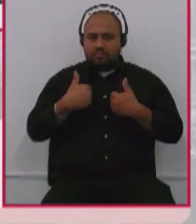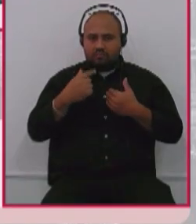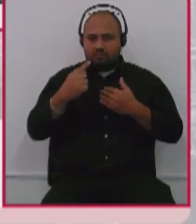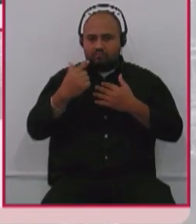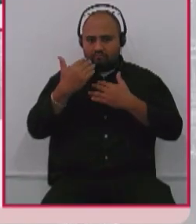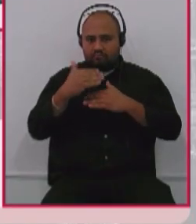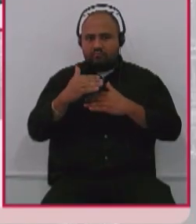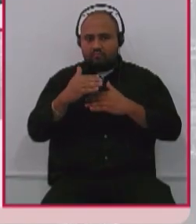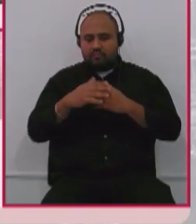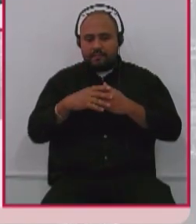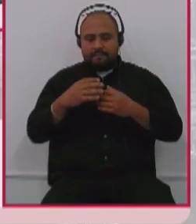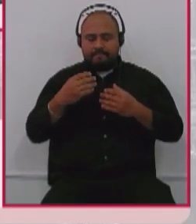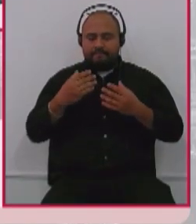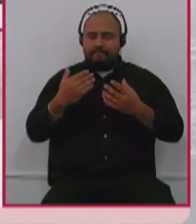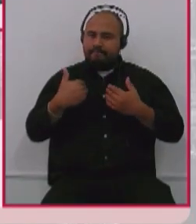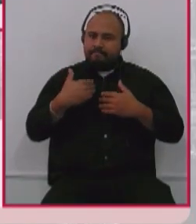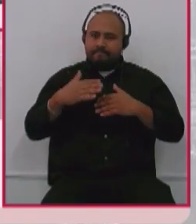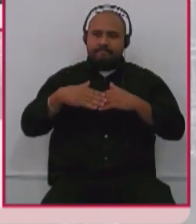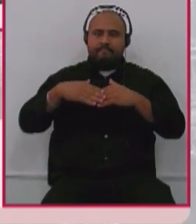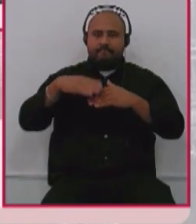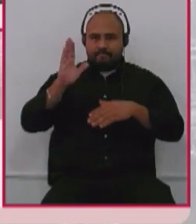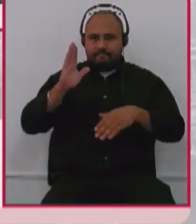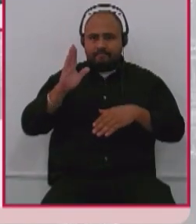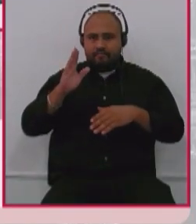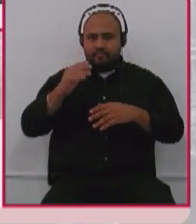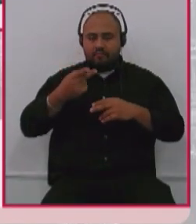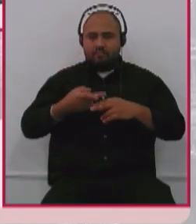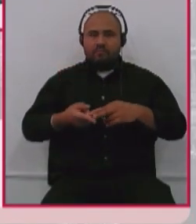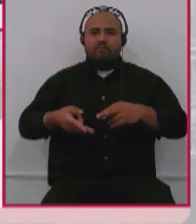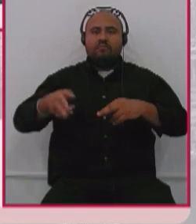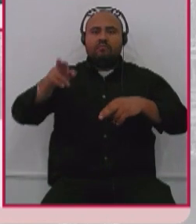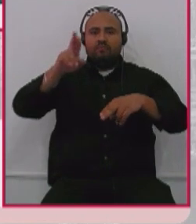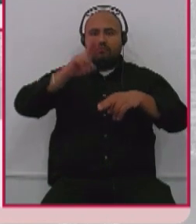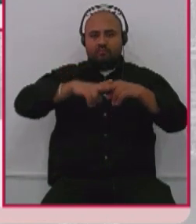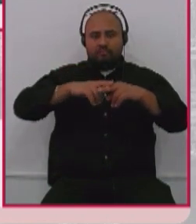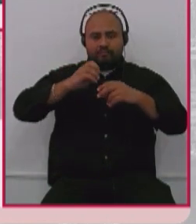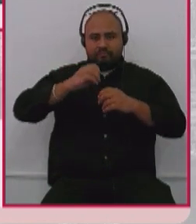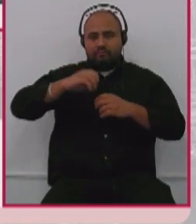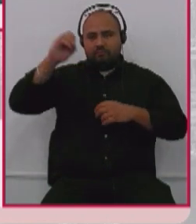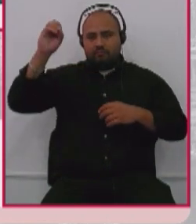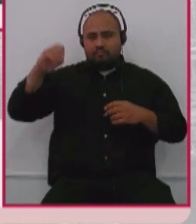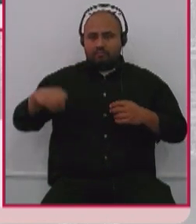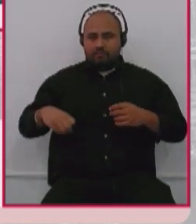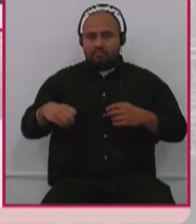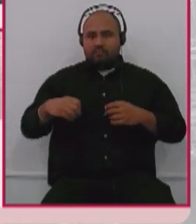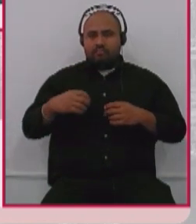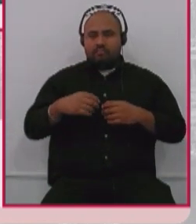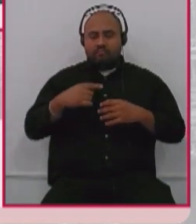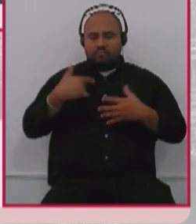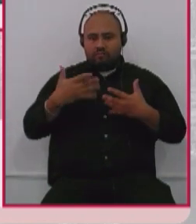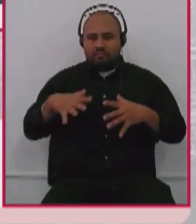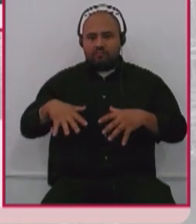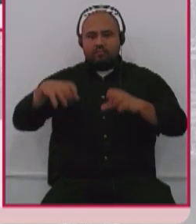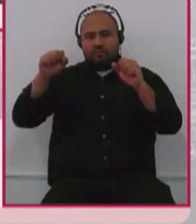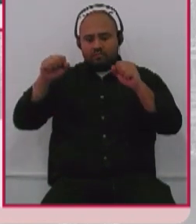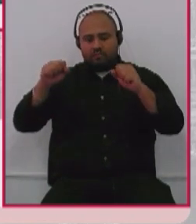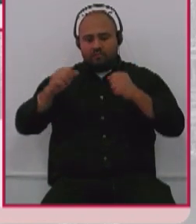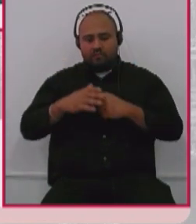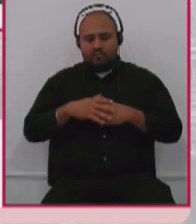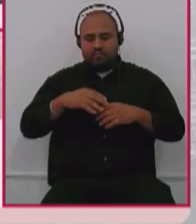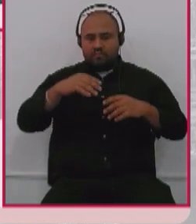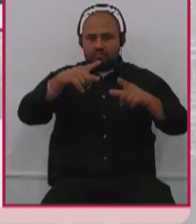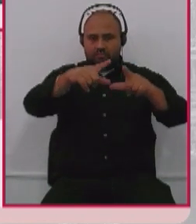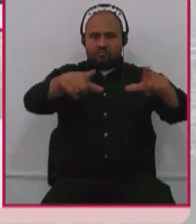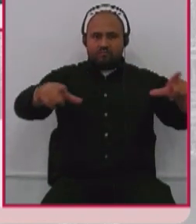qué tanto más se puede incrementar el porcentaje de recuperación. En las zonas inyectadas, porque